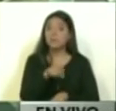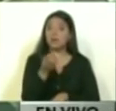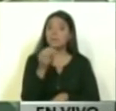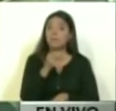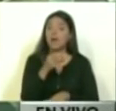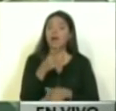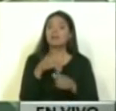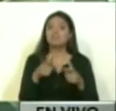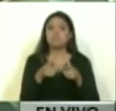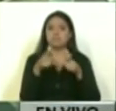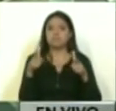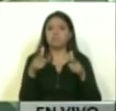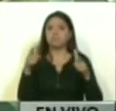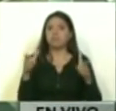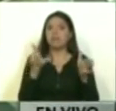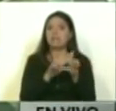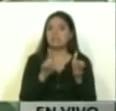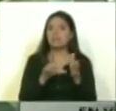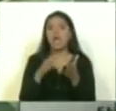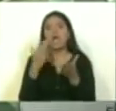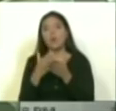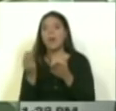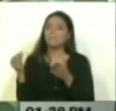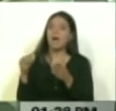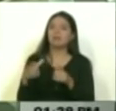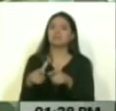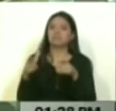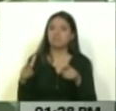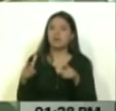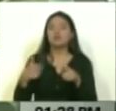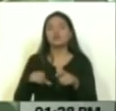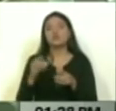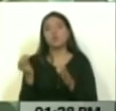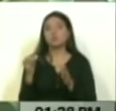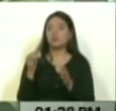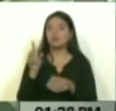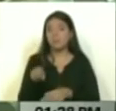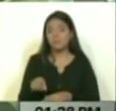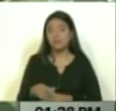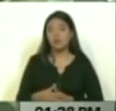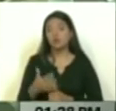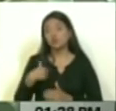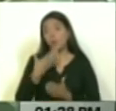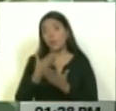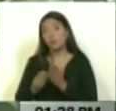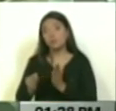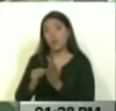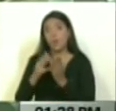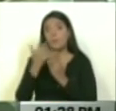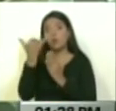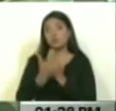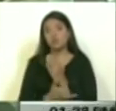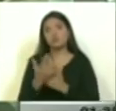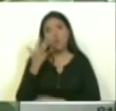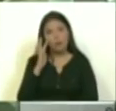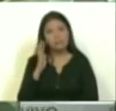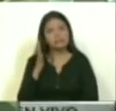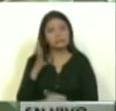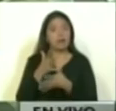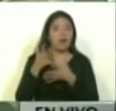de expansión de liceos, de escuelas, más aulas. Yo le incorporé inclusive un proyecto que me parece que es ambicioso, pero